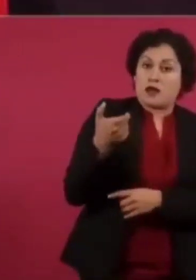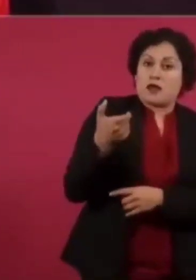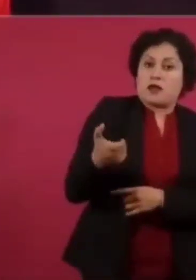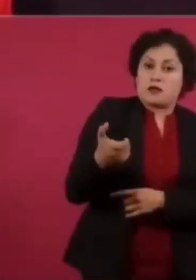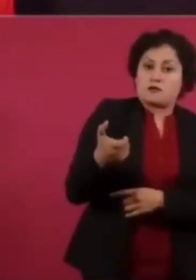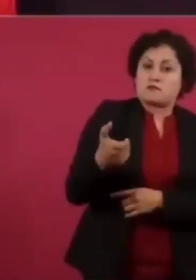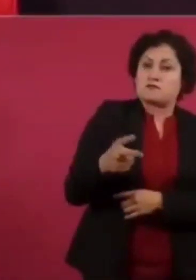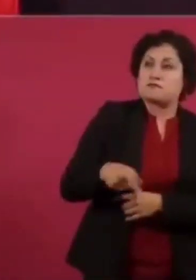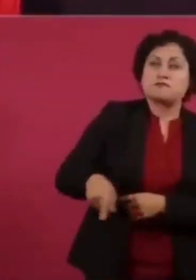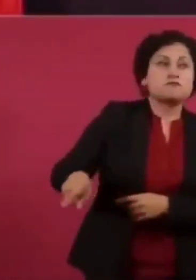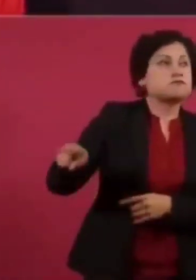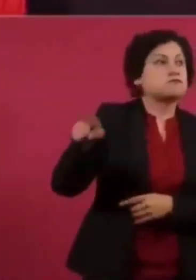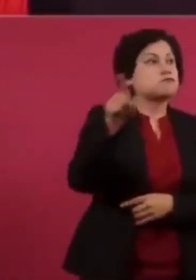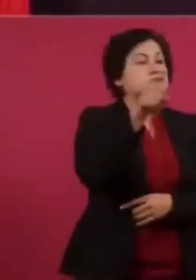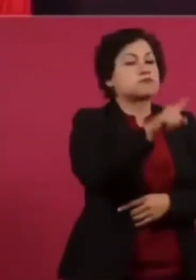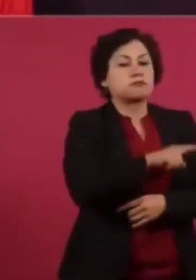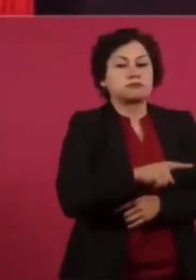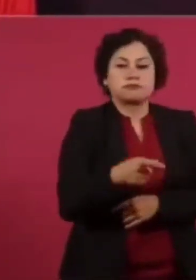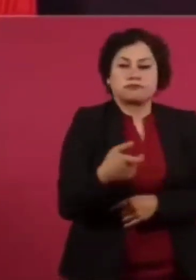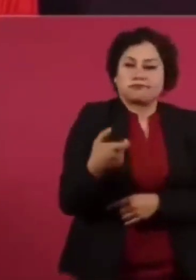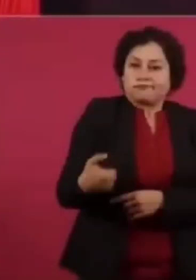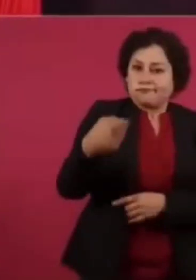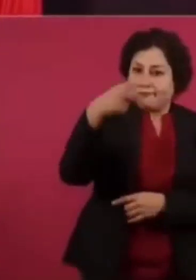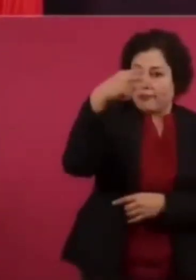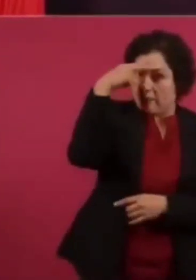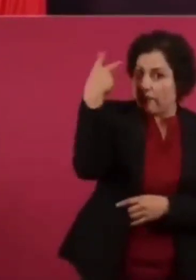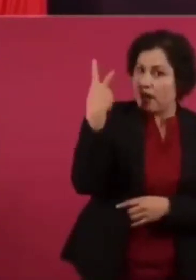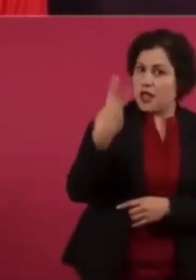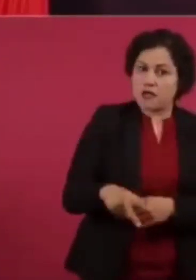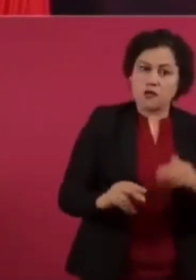que más se ha fortalecido en el mundo por relación al dólar,